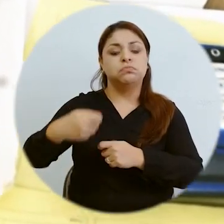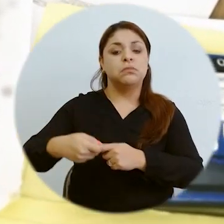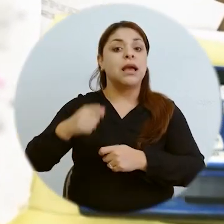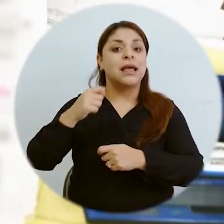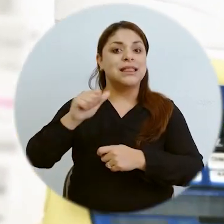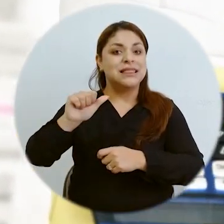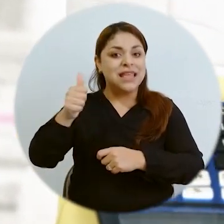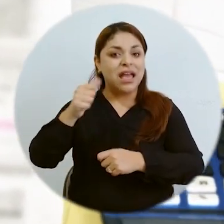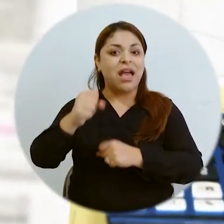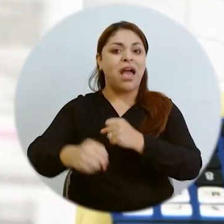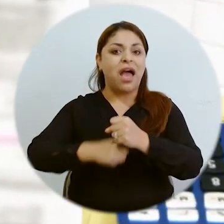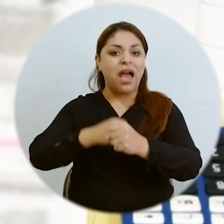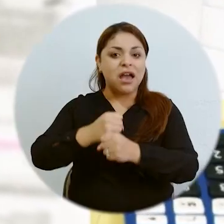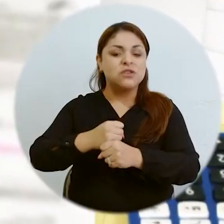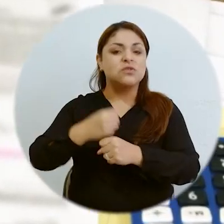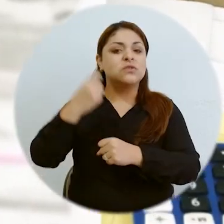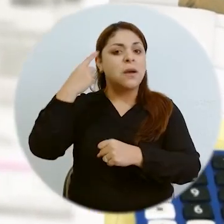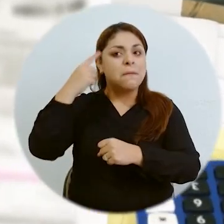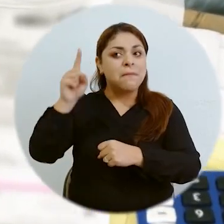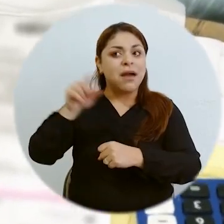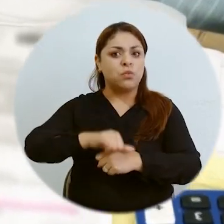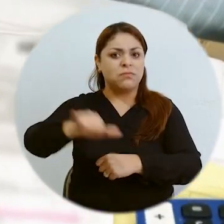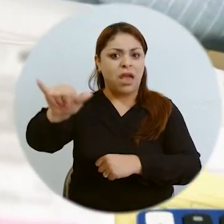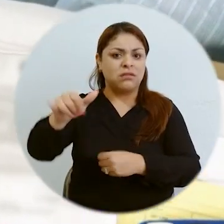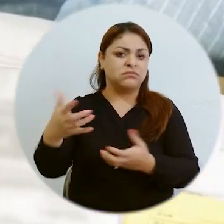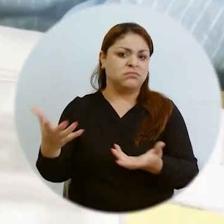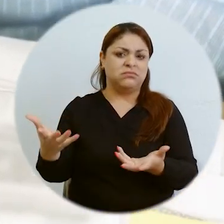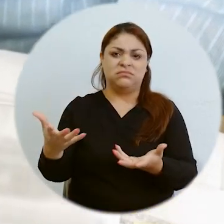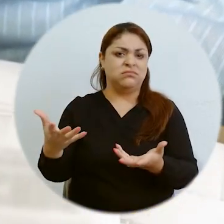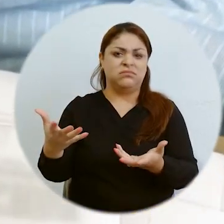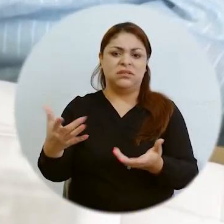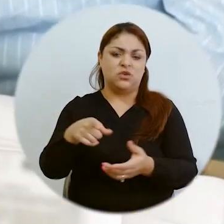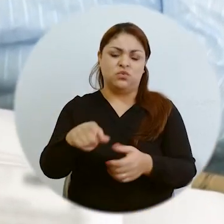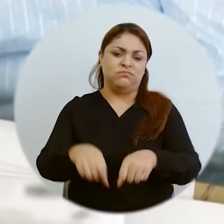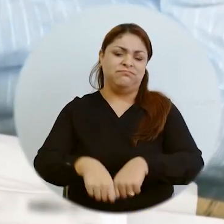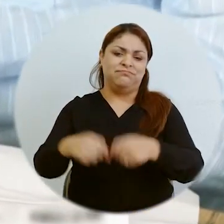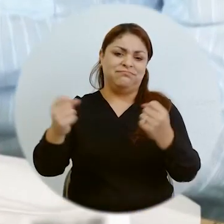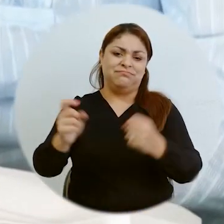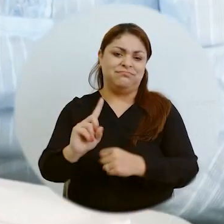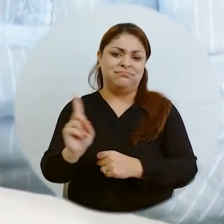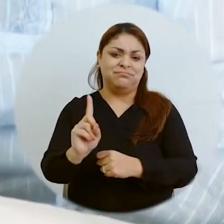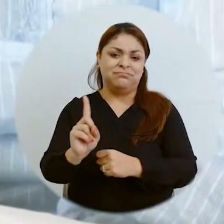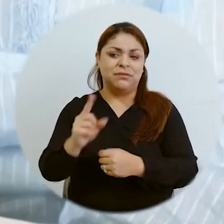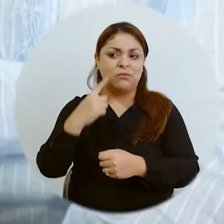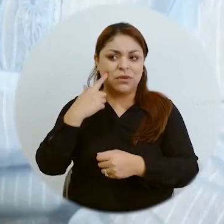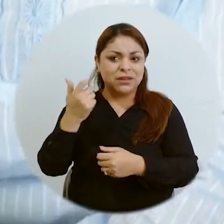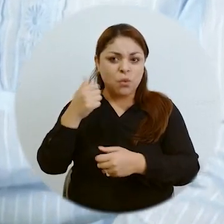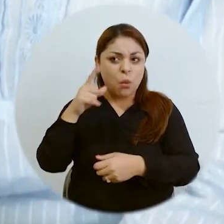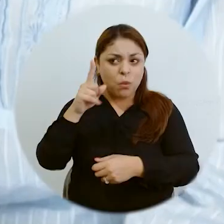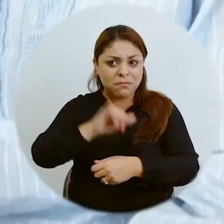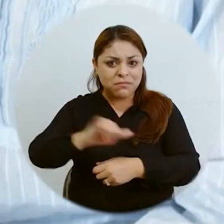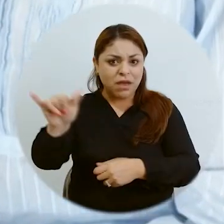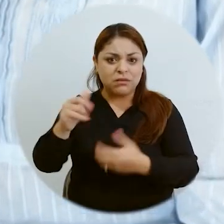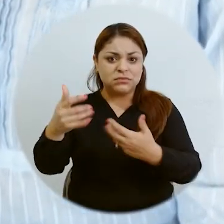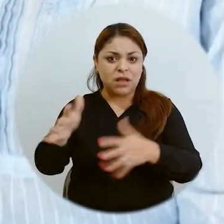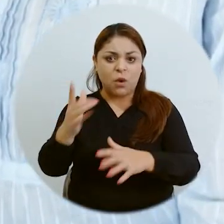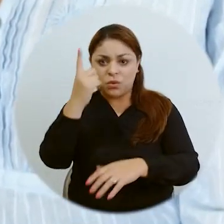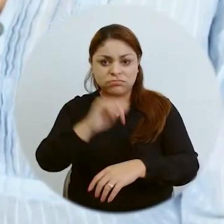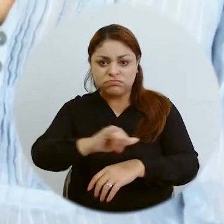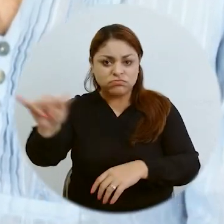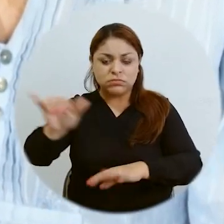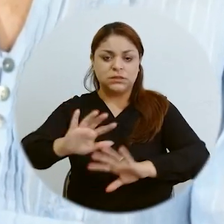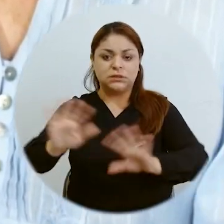plazo, para pagar un viaje, por ejemplo, ahí estaríamos rompiendo todo principio. Entonces, aquí es donde uno en efecto observa que